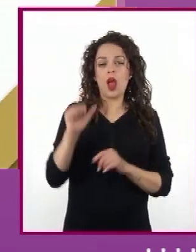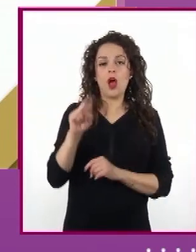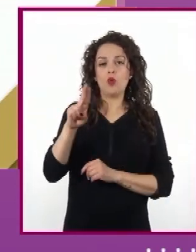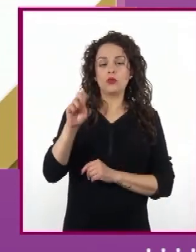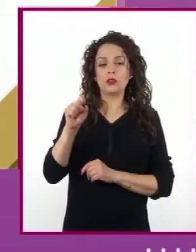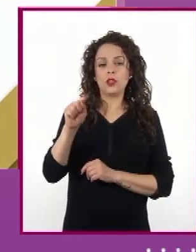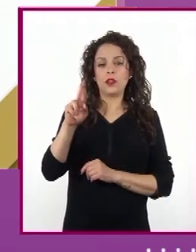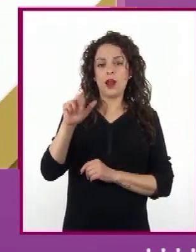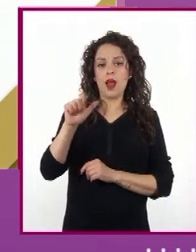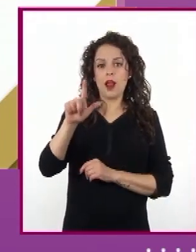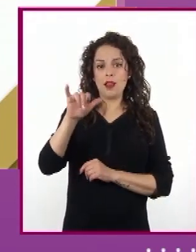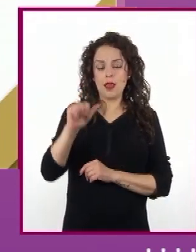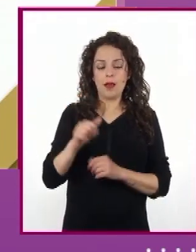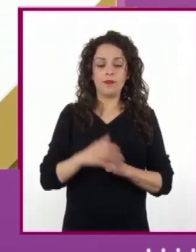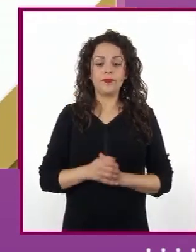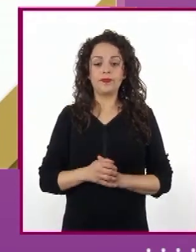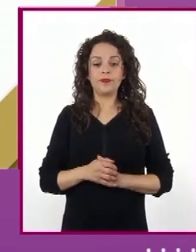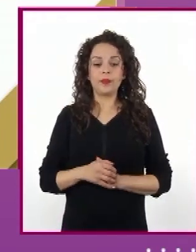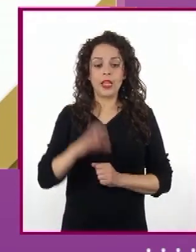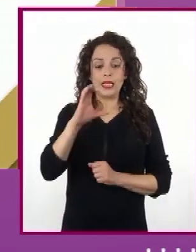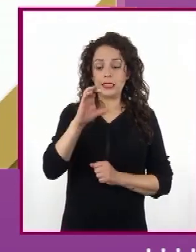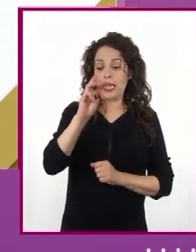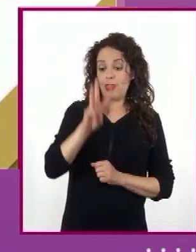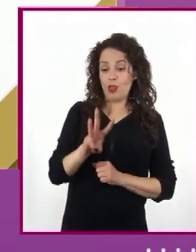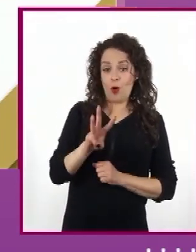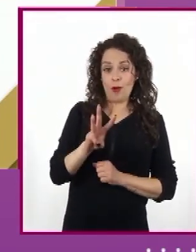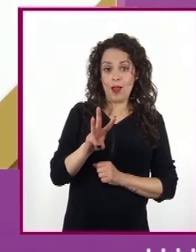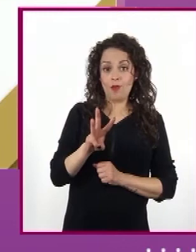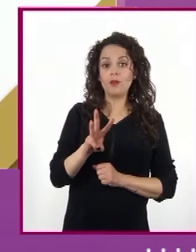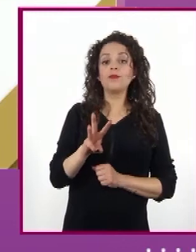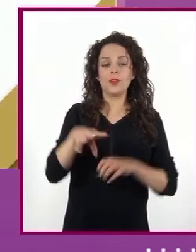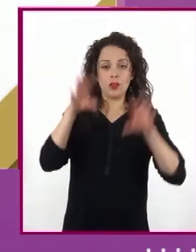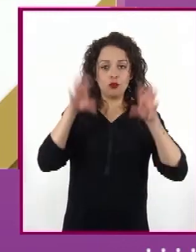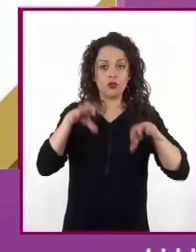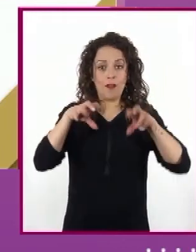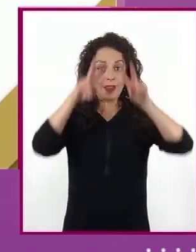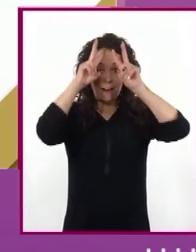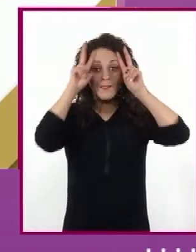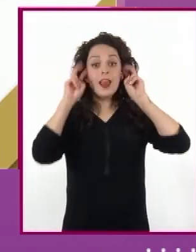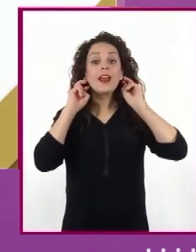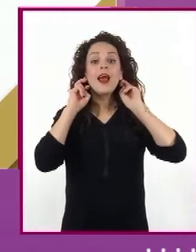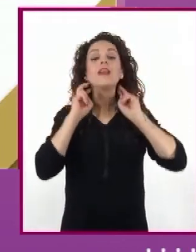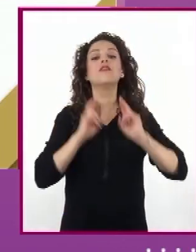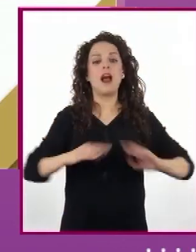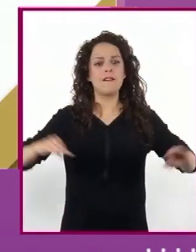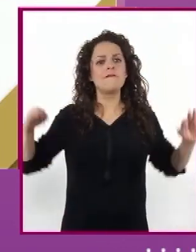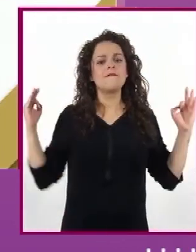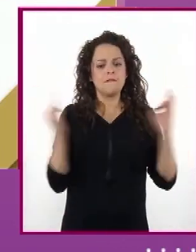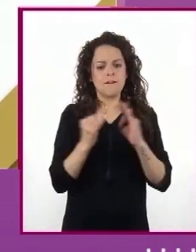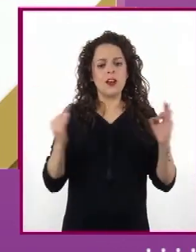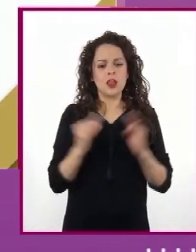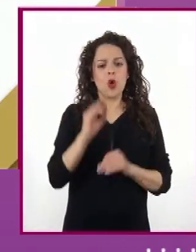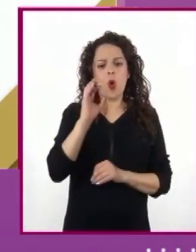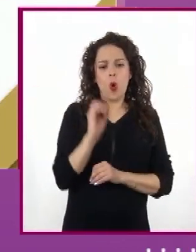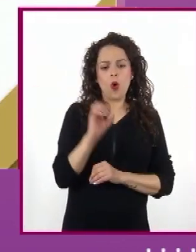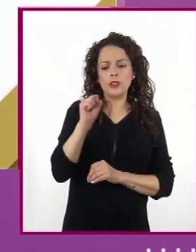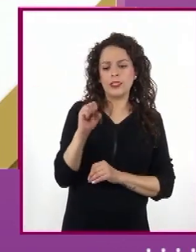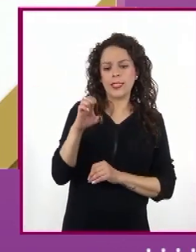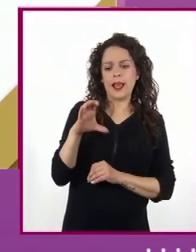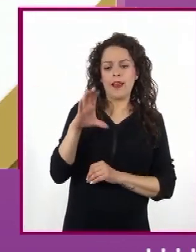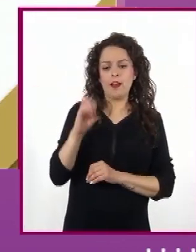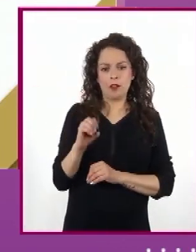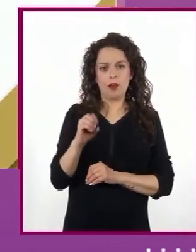El clima CW, templado con lluvias en verano, presenta inviernos fríos o templados y secos,